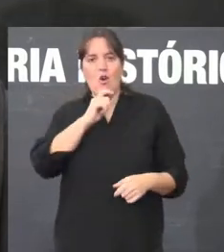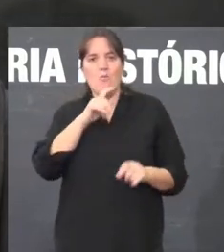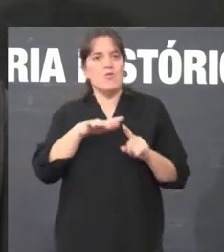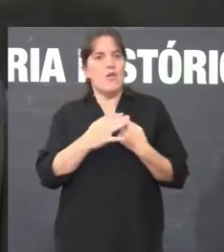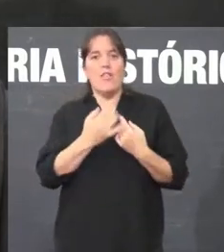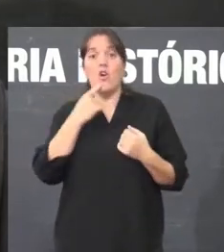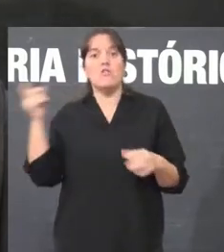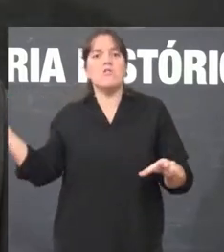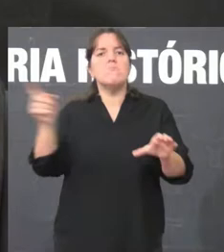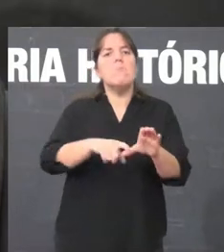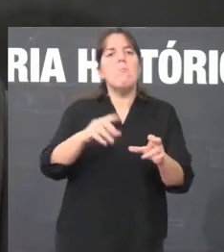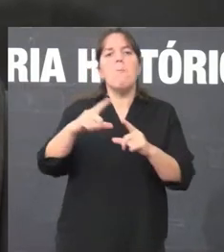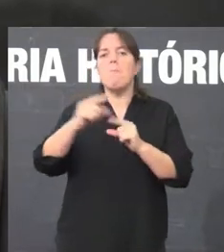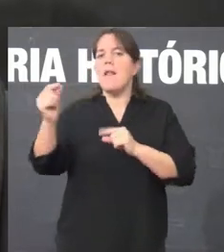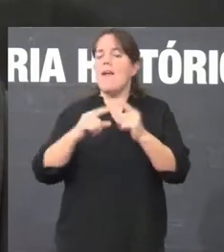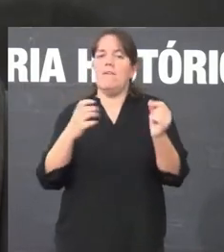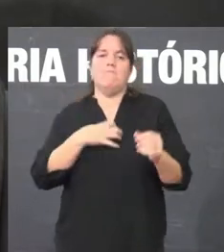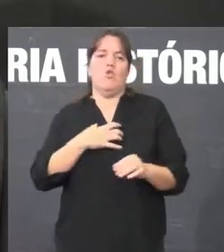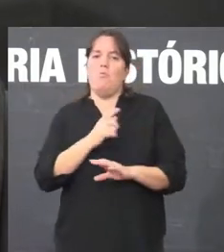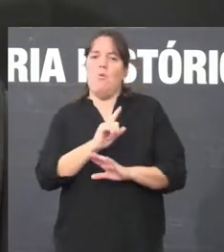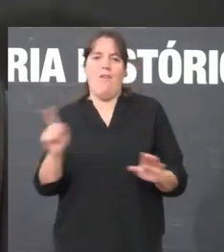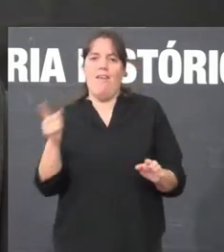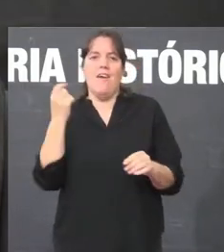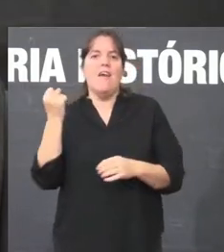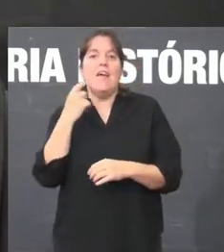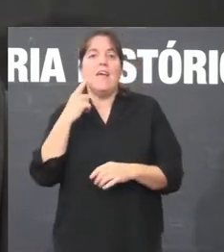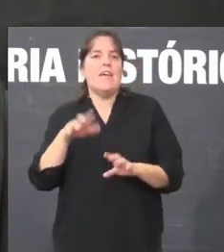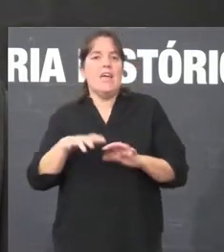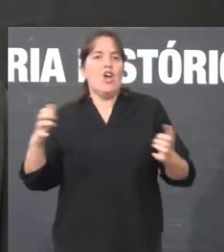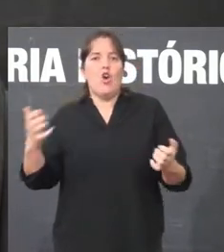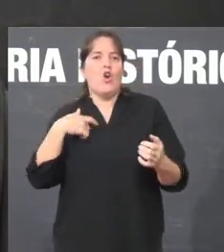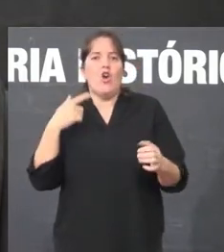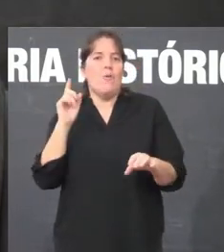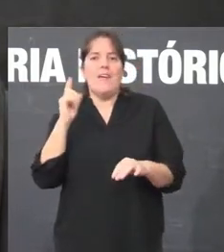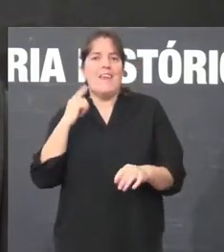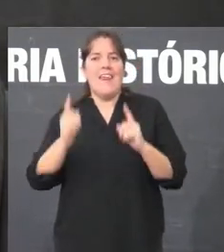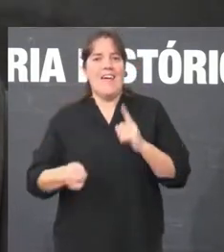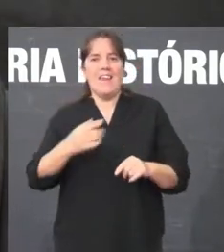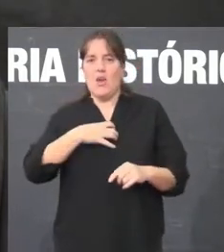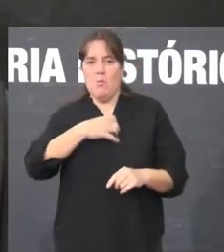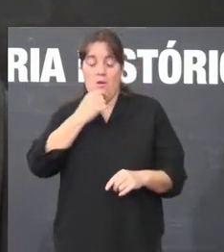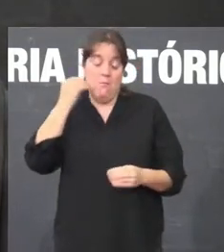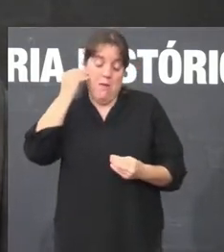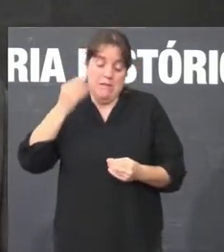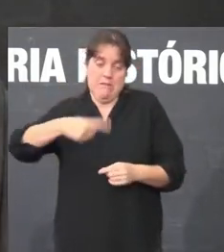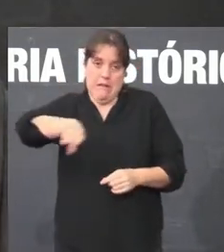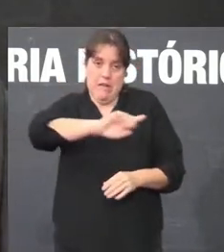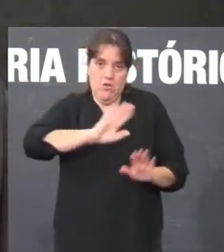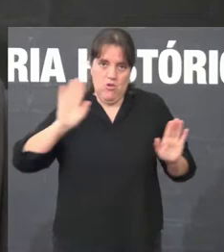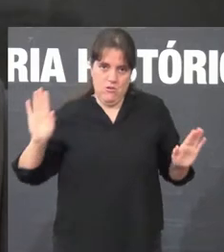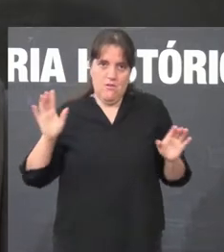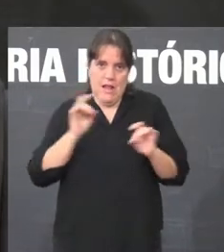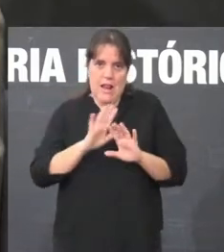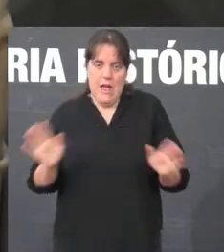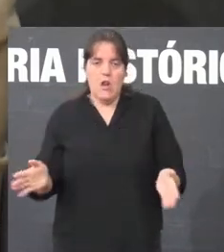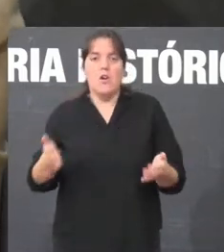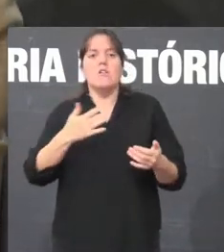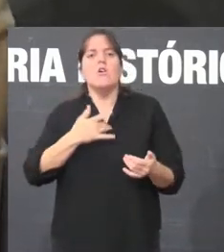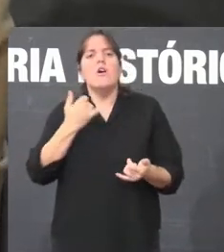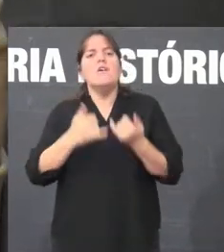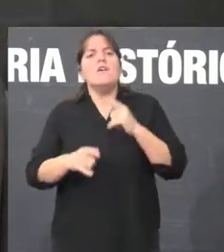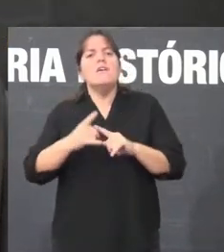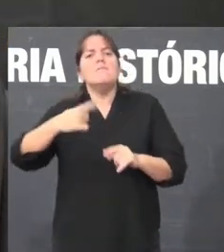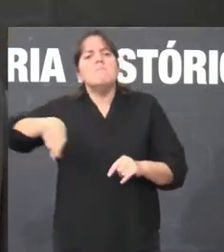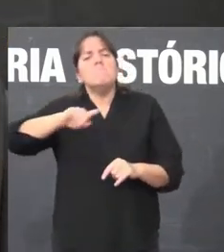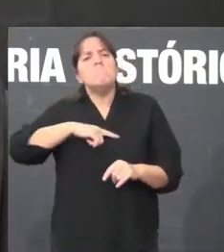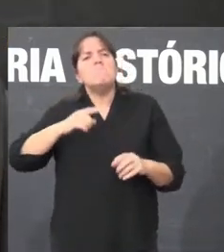non ten cabida e non pode en ningún caso gobernar. Ja, é isto que piensan ellos, obviamente, non? Entón, cal foi a nosa decisión?